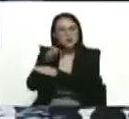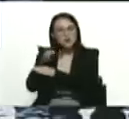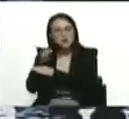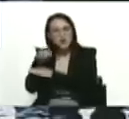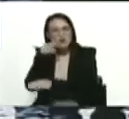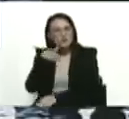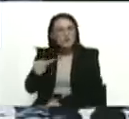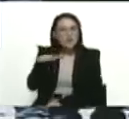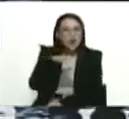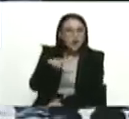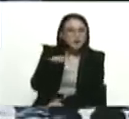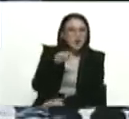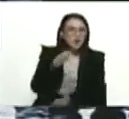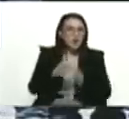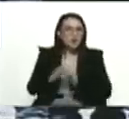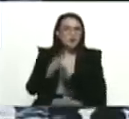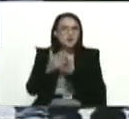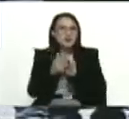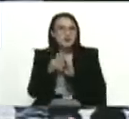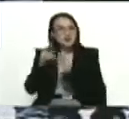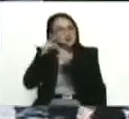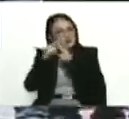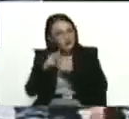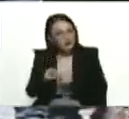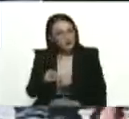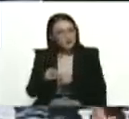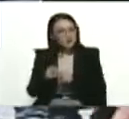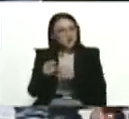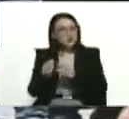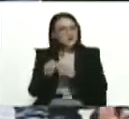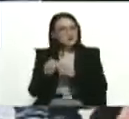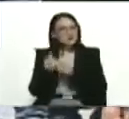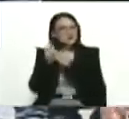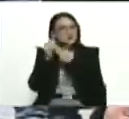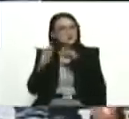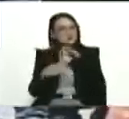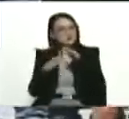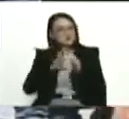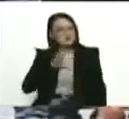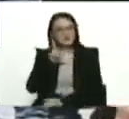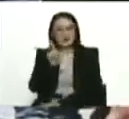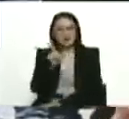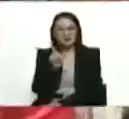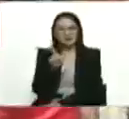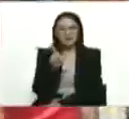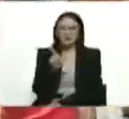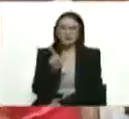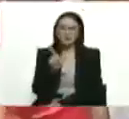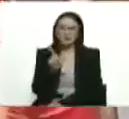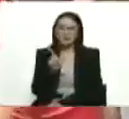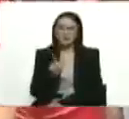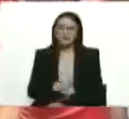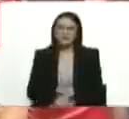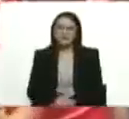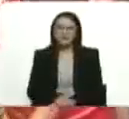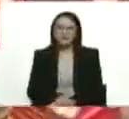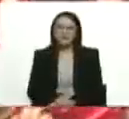las comunidades, a hacerle un reconocimiento al liderazgo de base del Partido Socialista Unido de Venezuela.